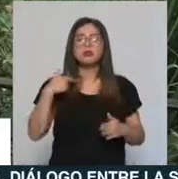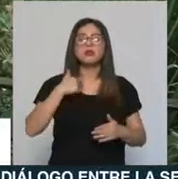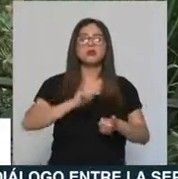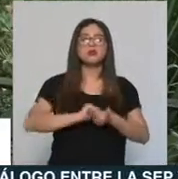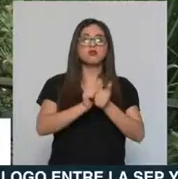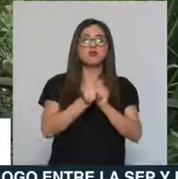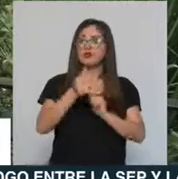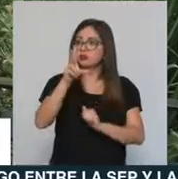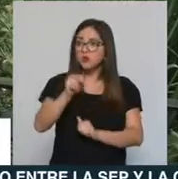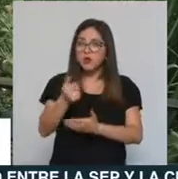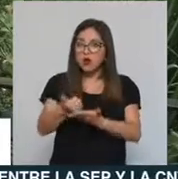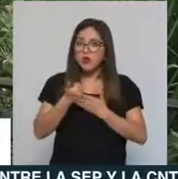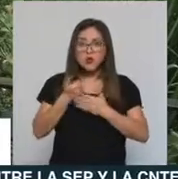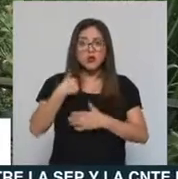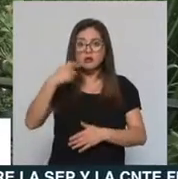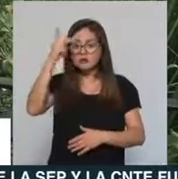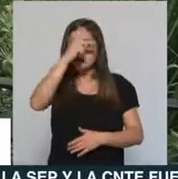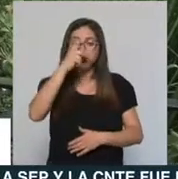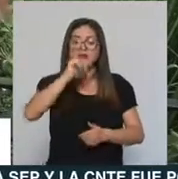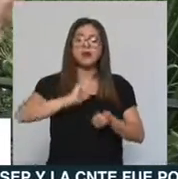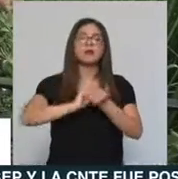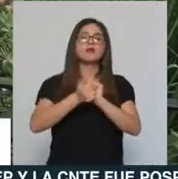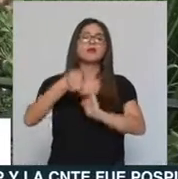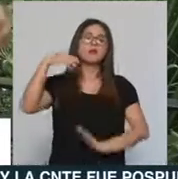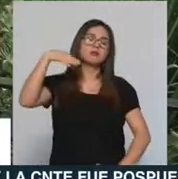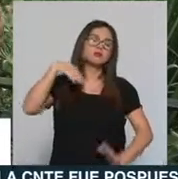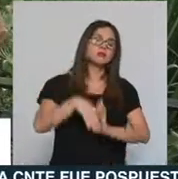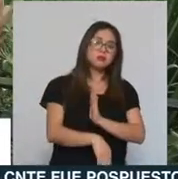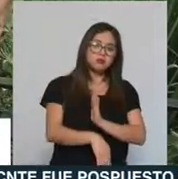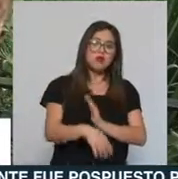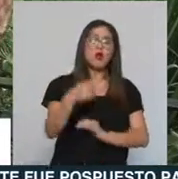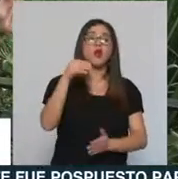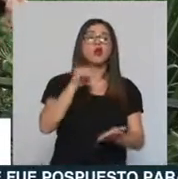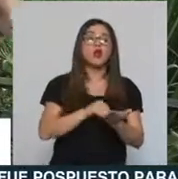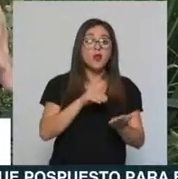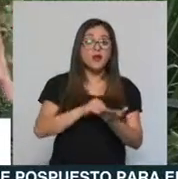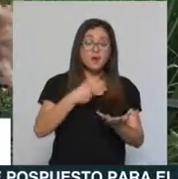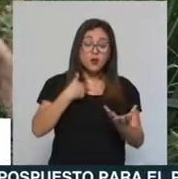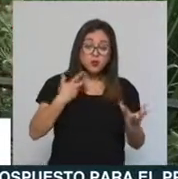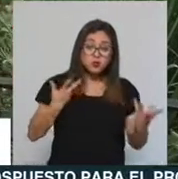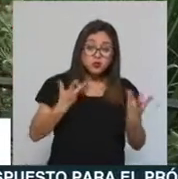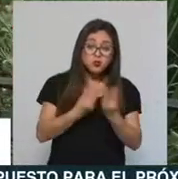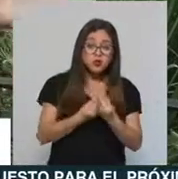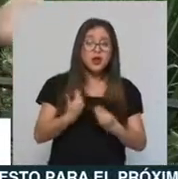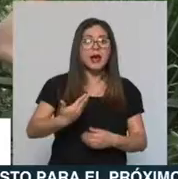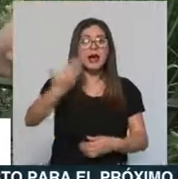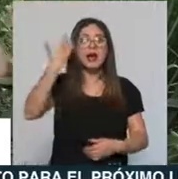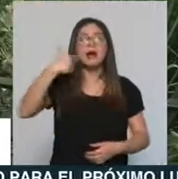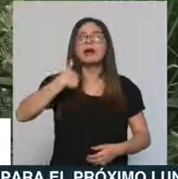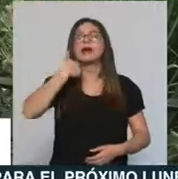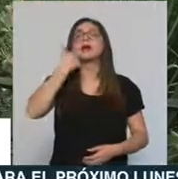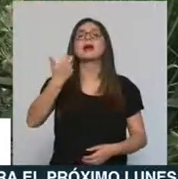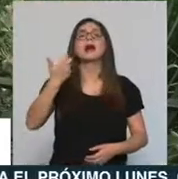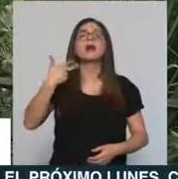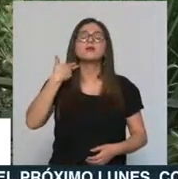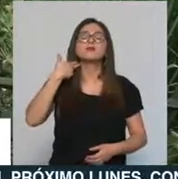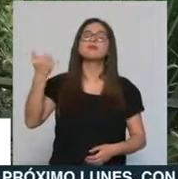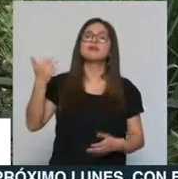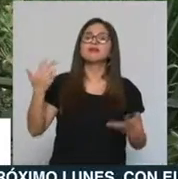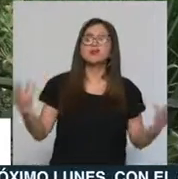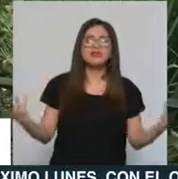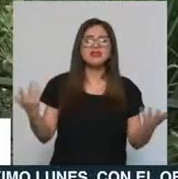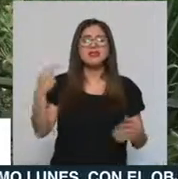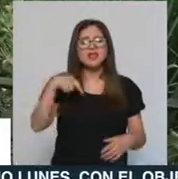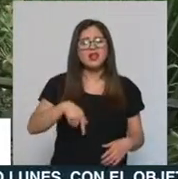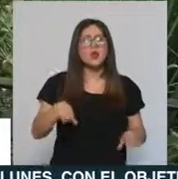abajo y pues ni siquiera, todavía dentro de esa relación, yo tuve un intento de suicidio. Entonces yo decía,